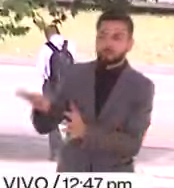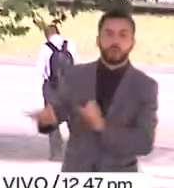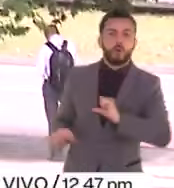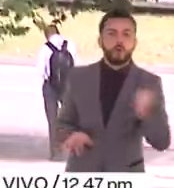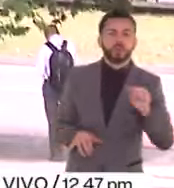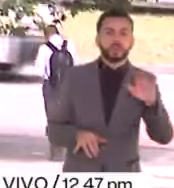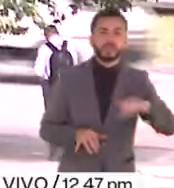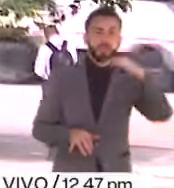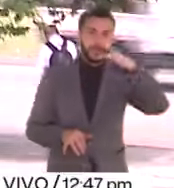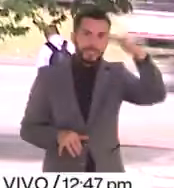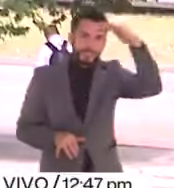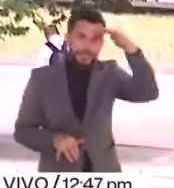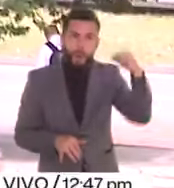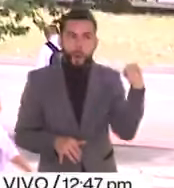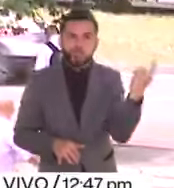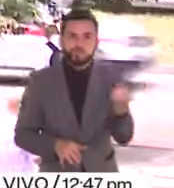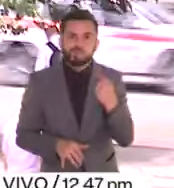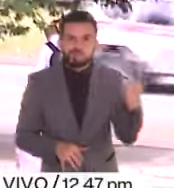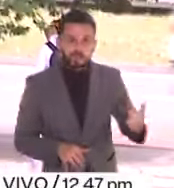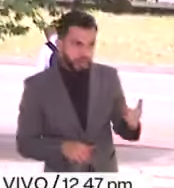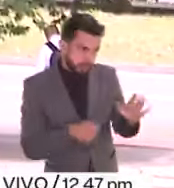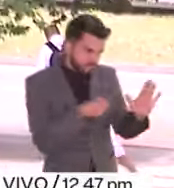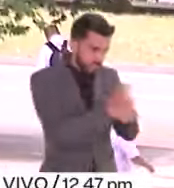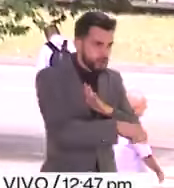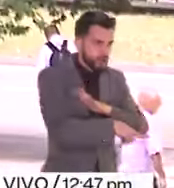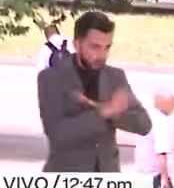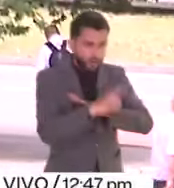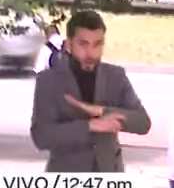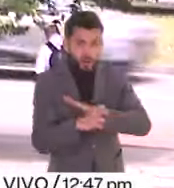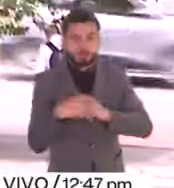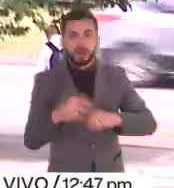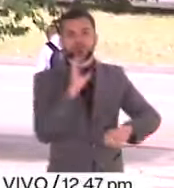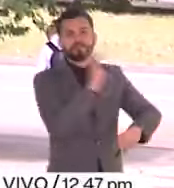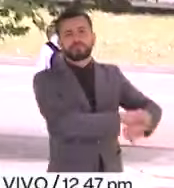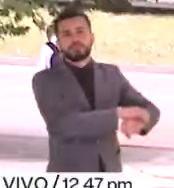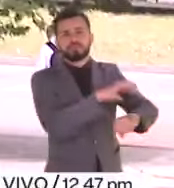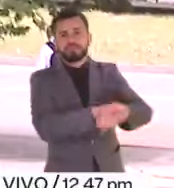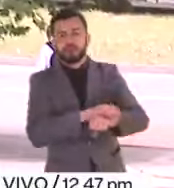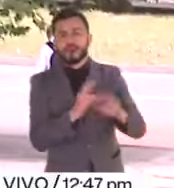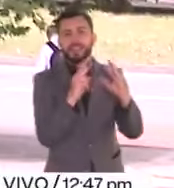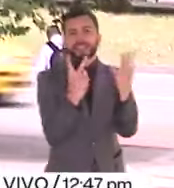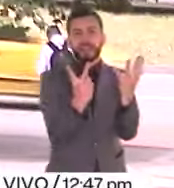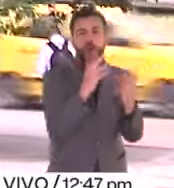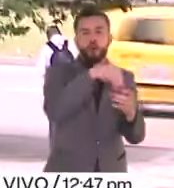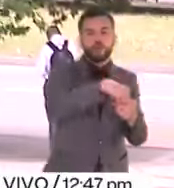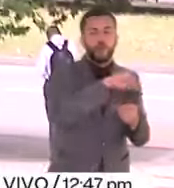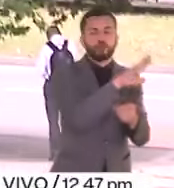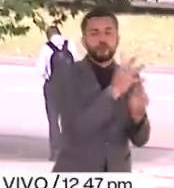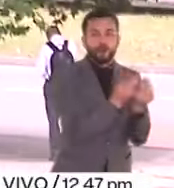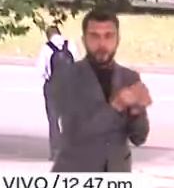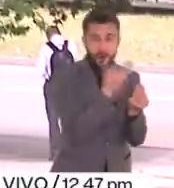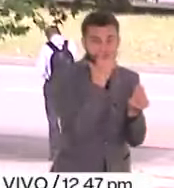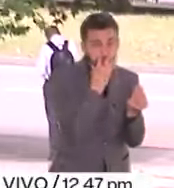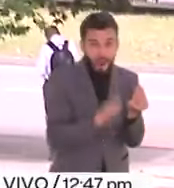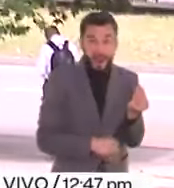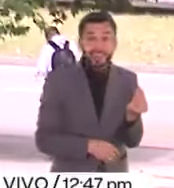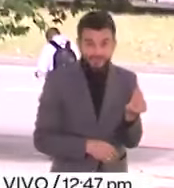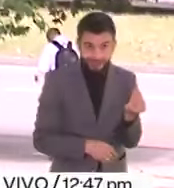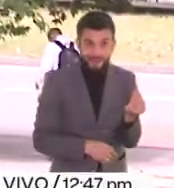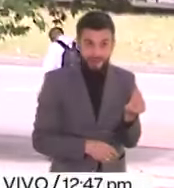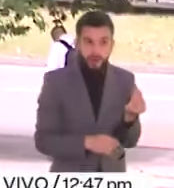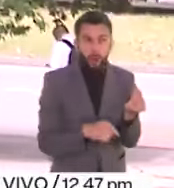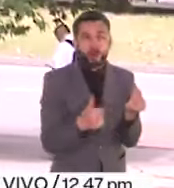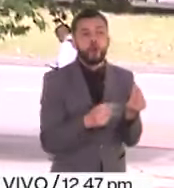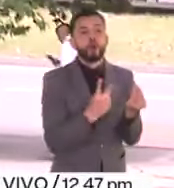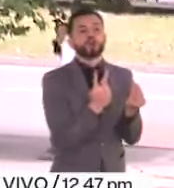acá en la ciudad de Medellín y el duro golpe que dieron las autoridades. Capturaron a 7 presuntos integrantes de una banda delincuencial y notificaron a 2